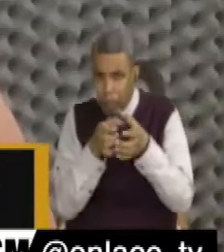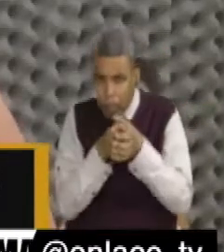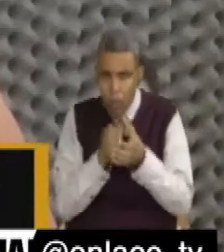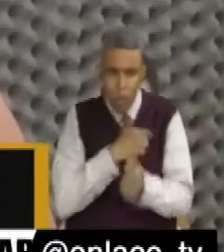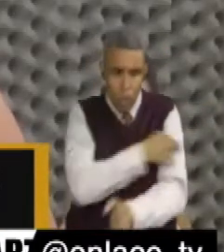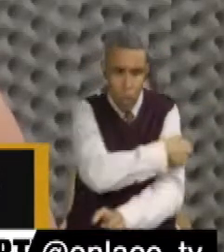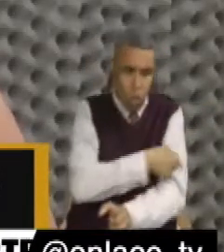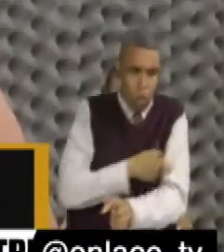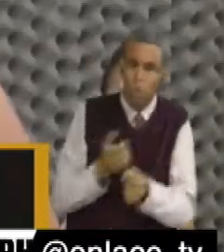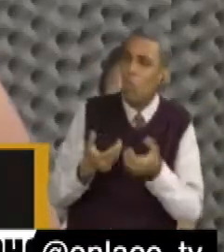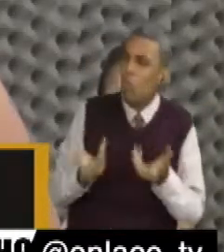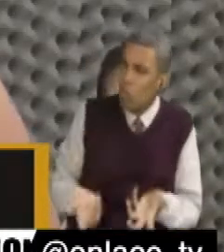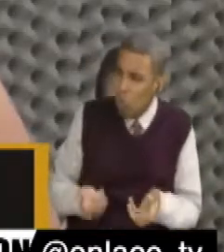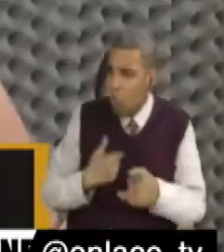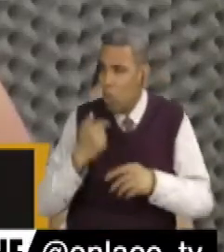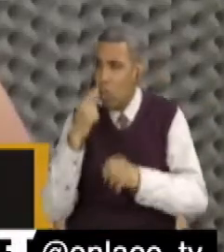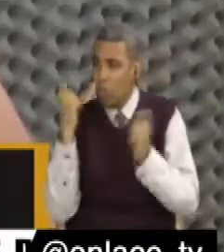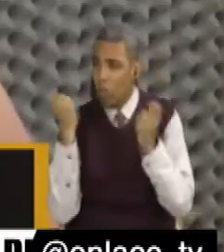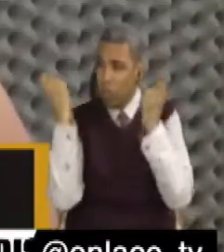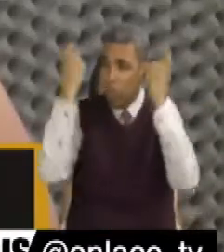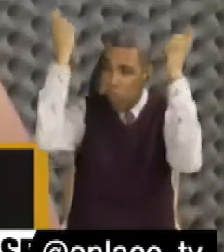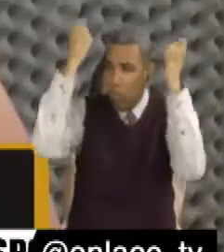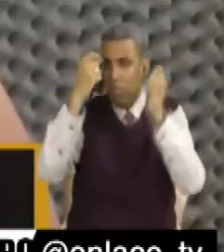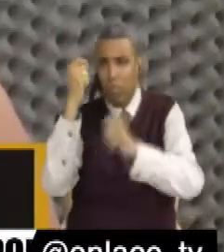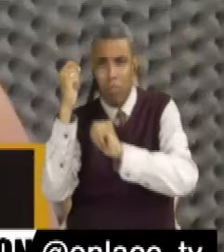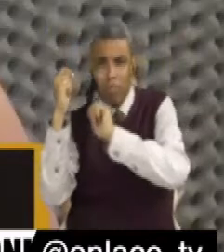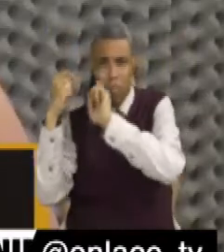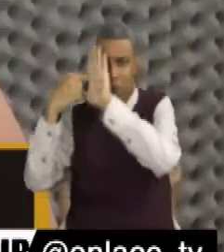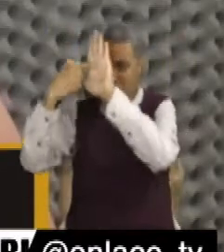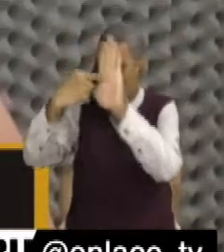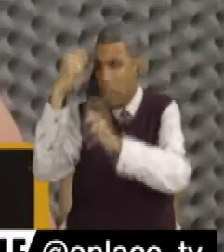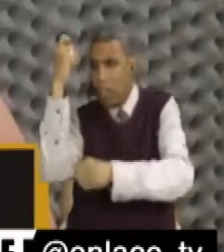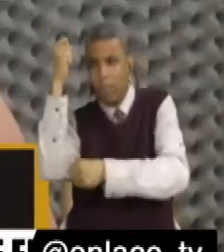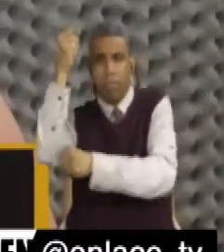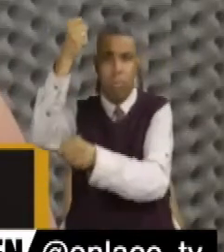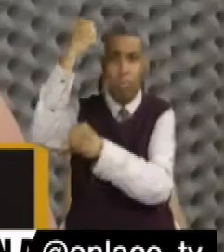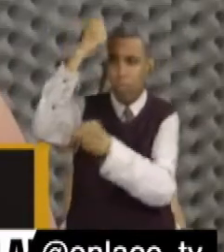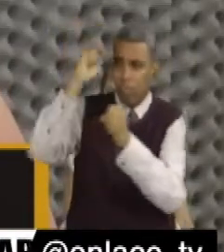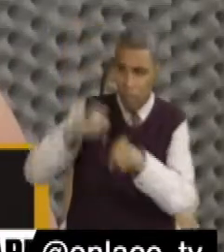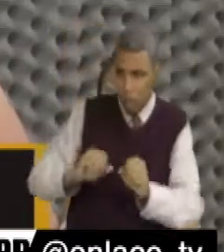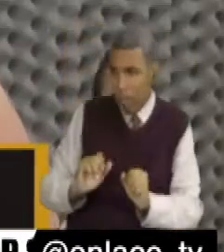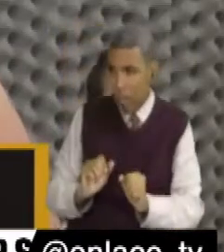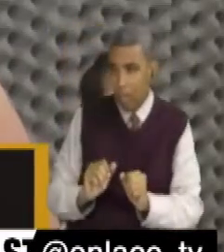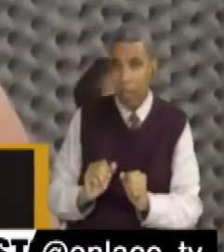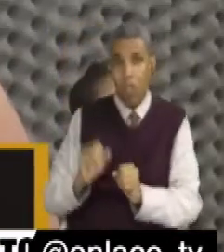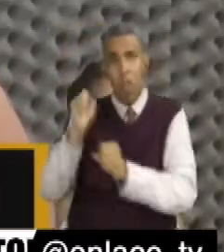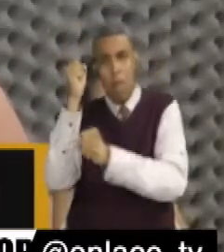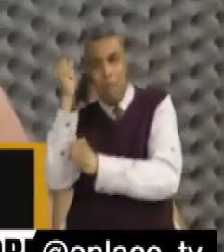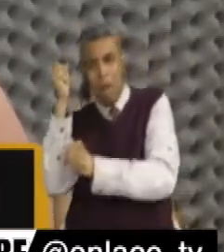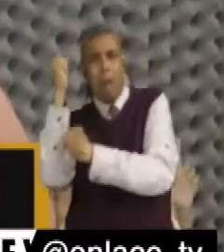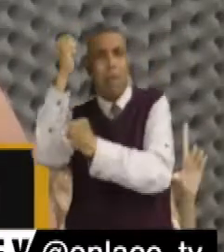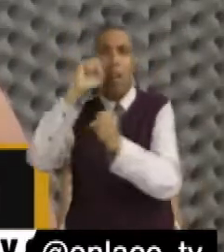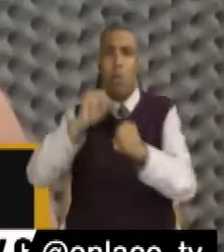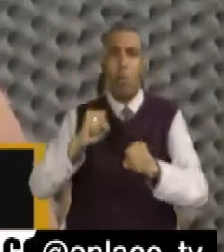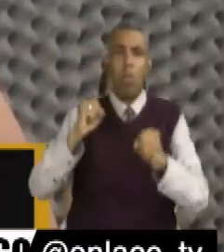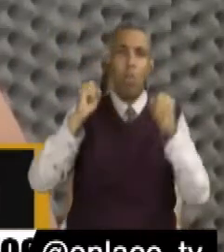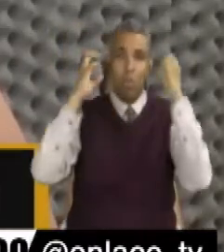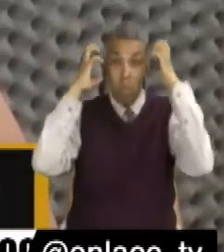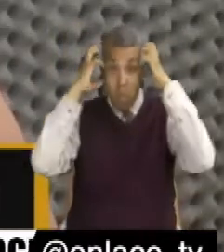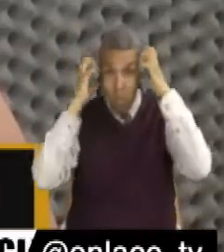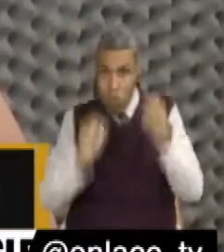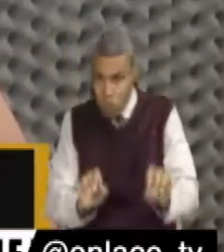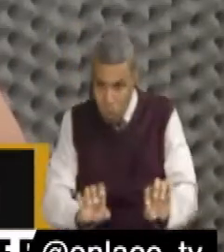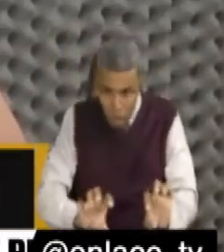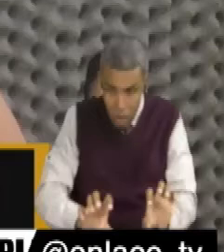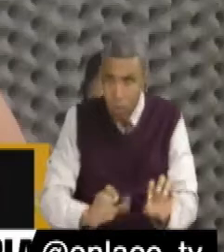publicidad entendida no solamente para el tema de radio o televisión, que lo establece la ley